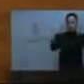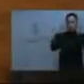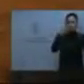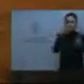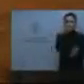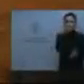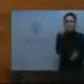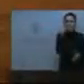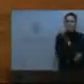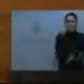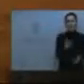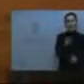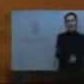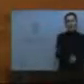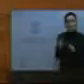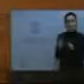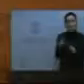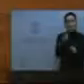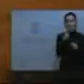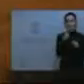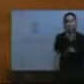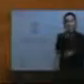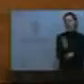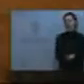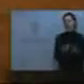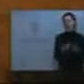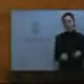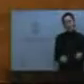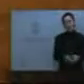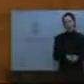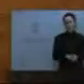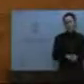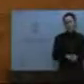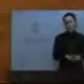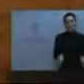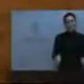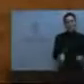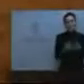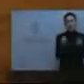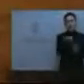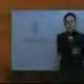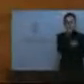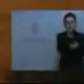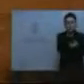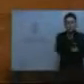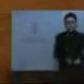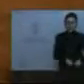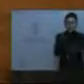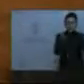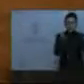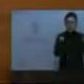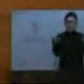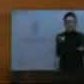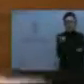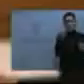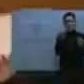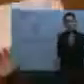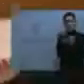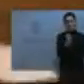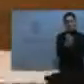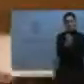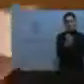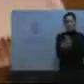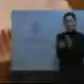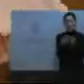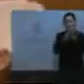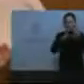profesionales, porque ven que esto no funciona, que no funciona. Se necesita más información, tiene que dar más información, tiene que